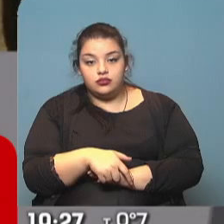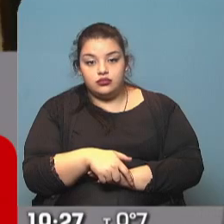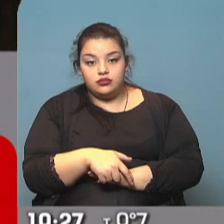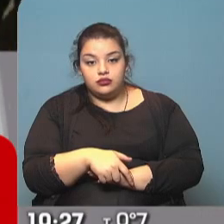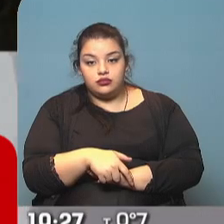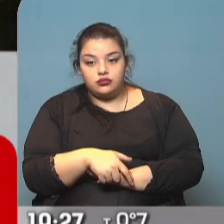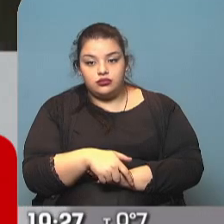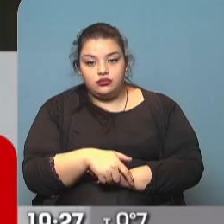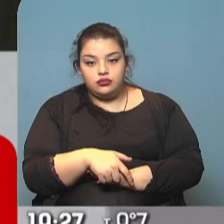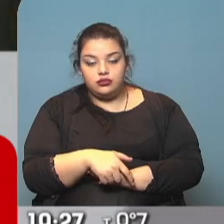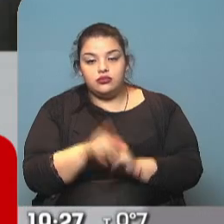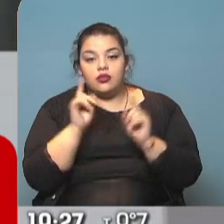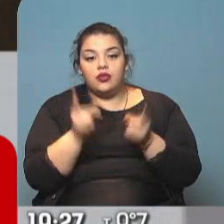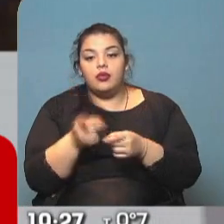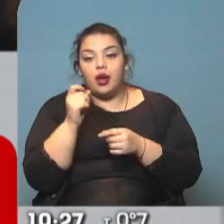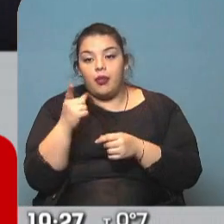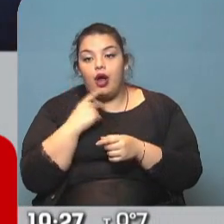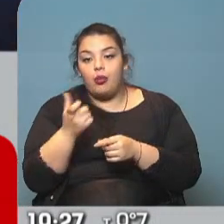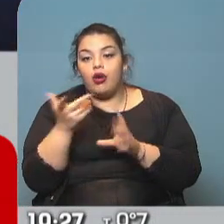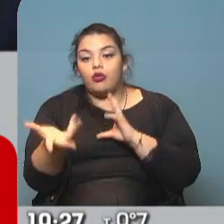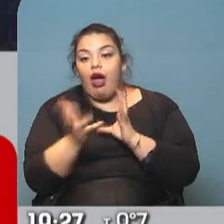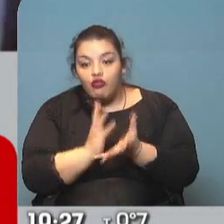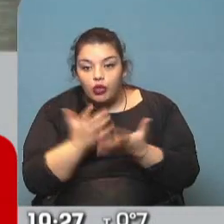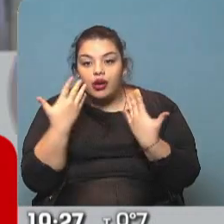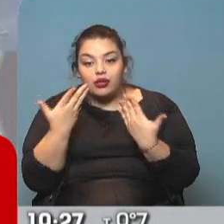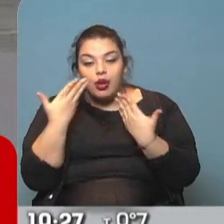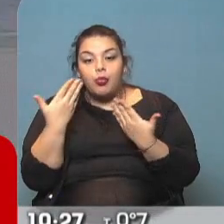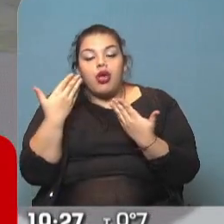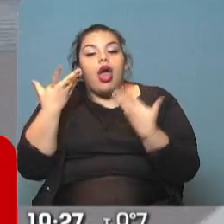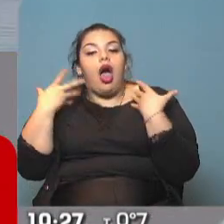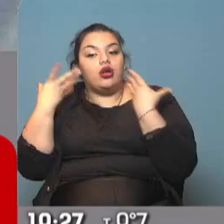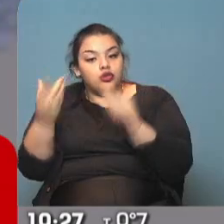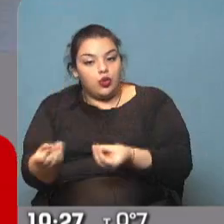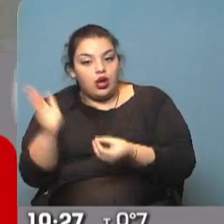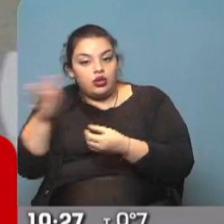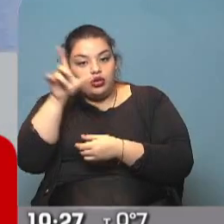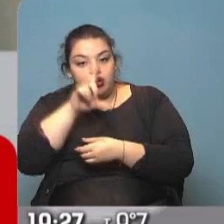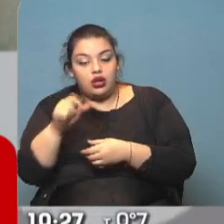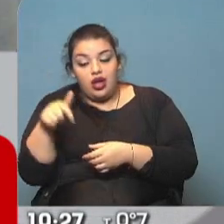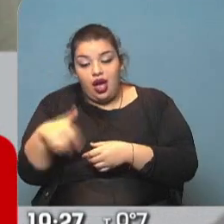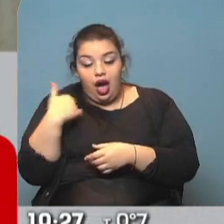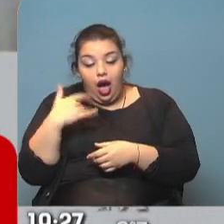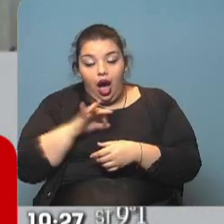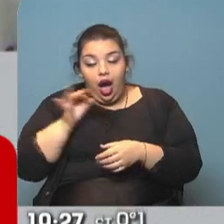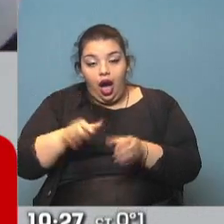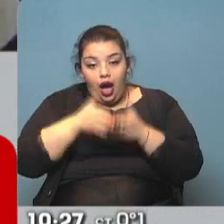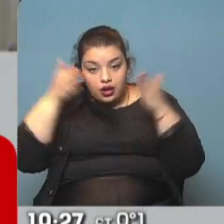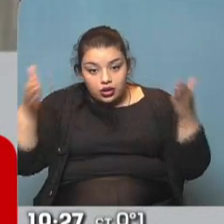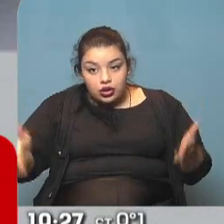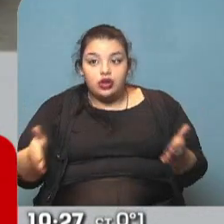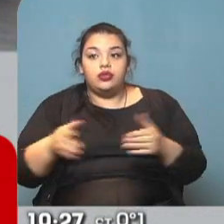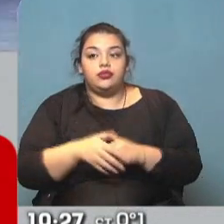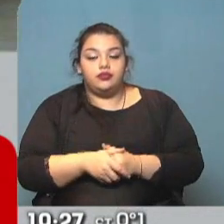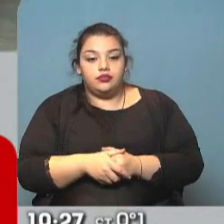va a comprar de que va a ser políticamente viable. Ahora, este año va a ser un año de menor crecimiento,